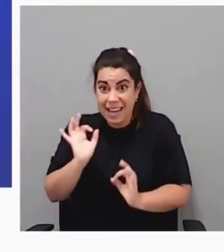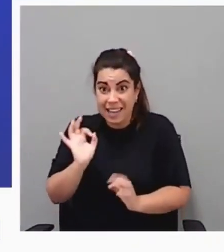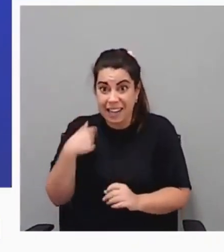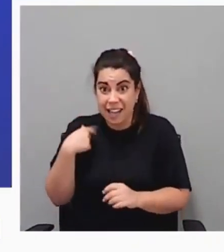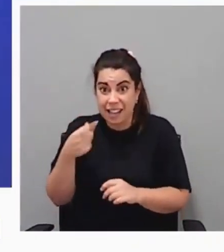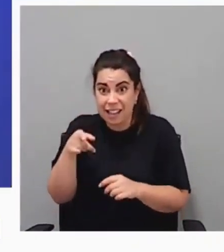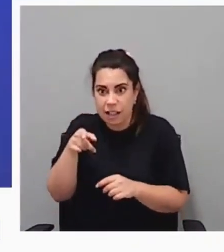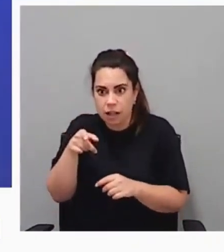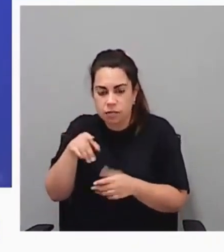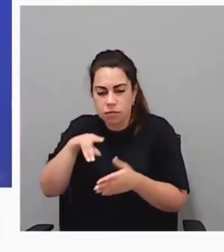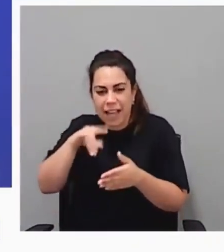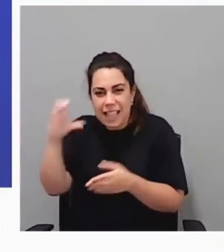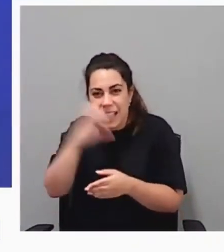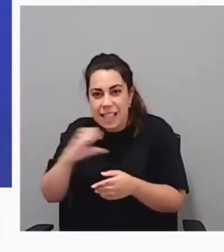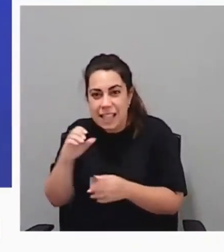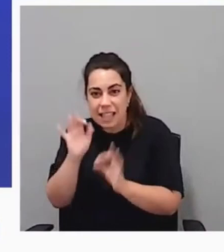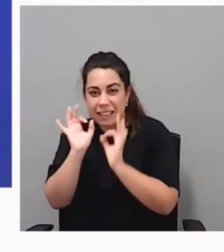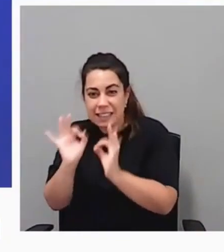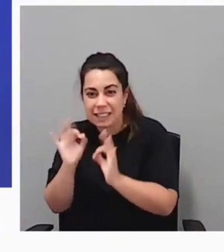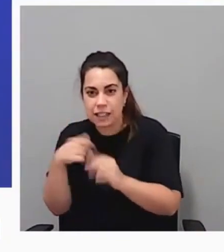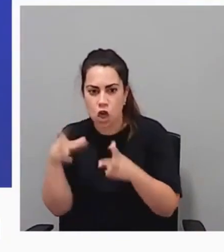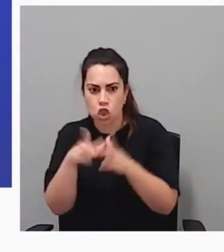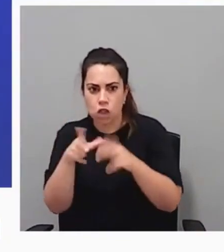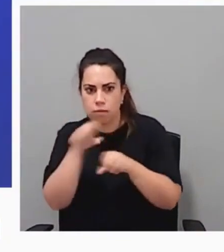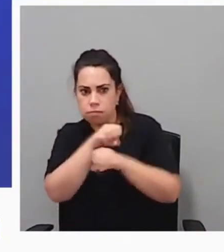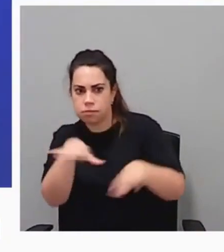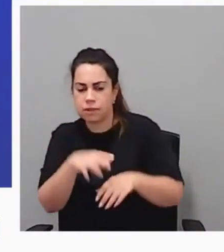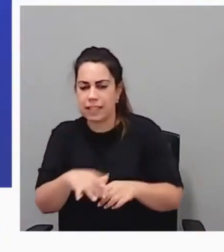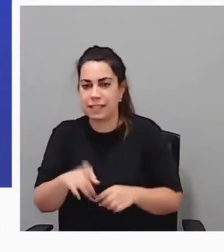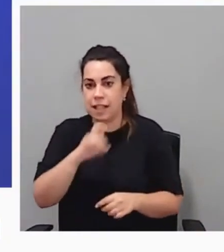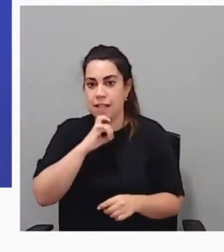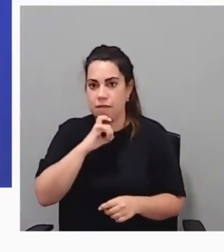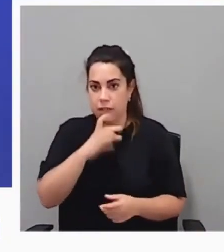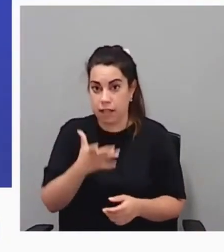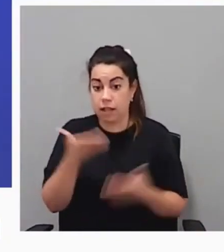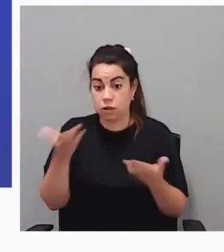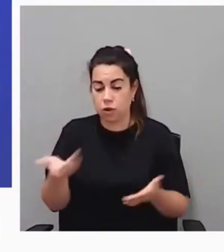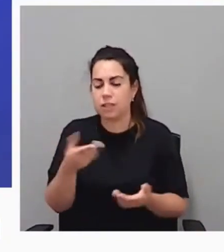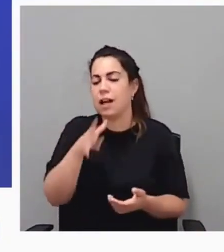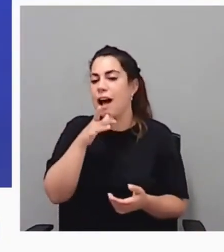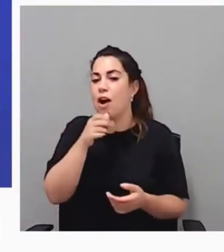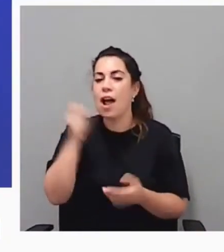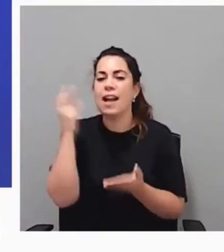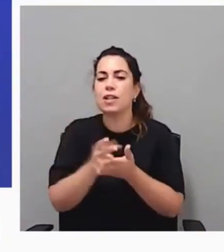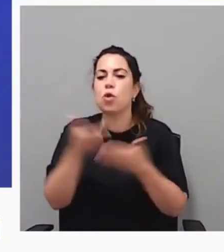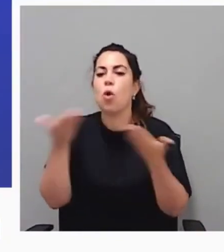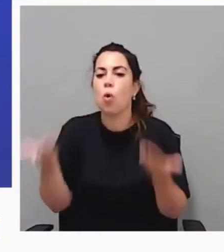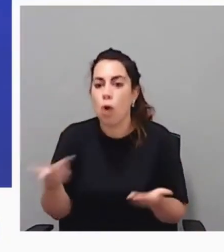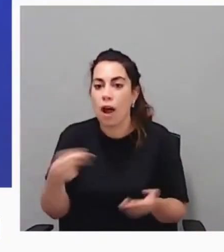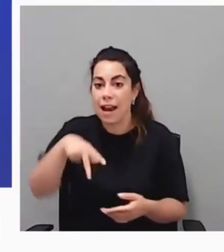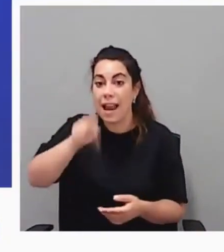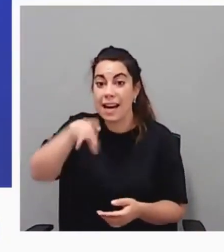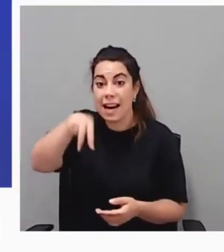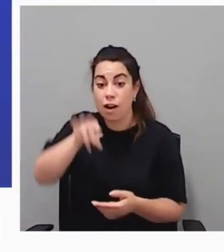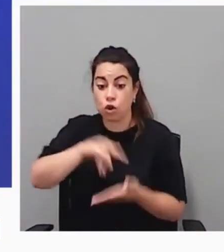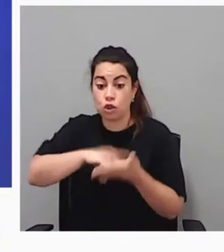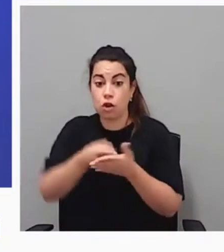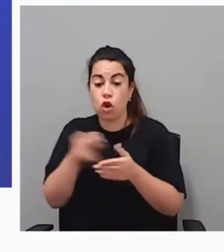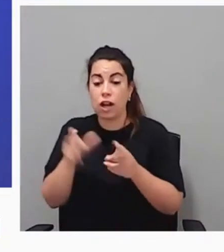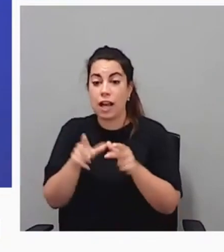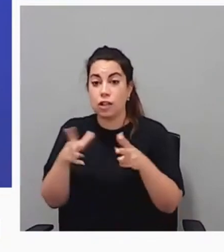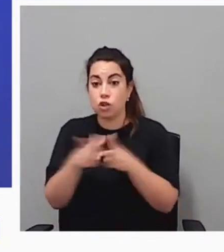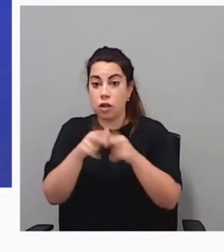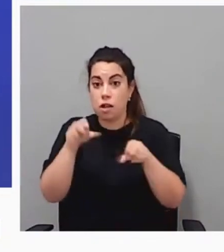es llevar ciencia y tecnología para el bien de todos, para la innovación social. Así que estoy muy contenta de poder